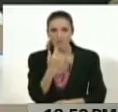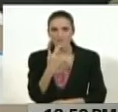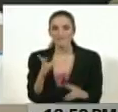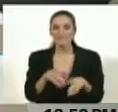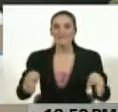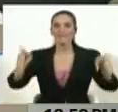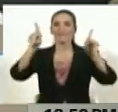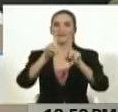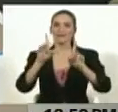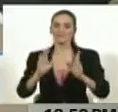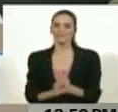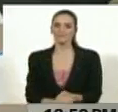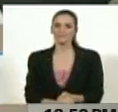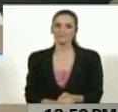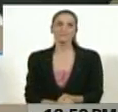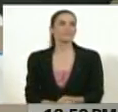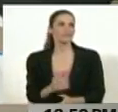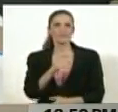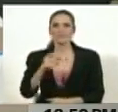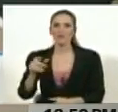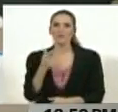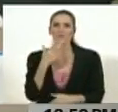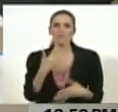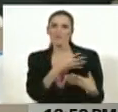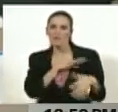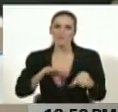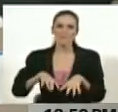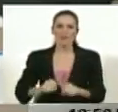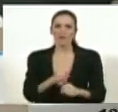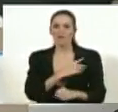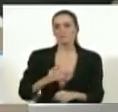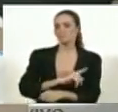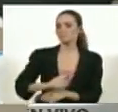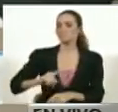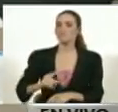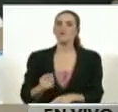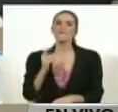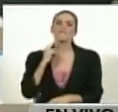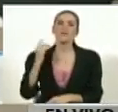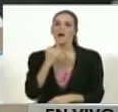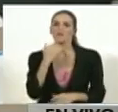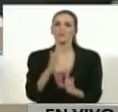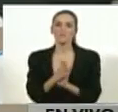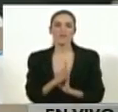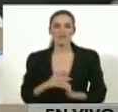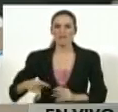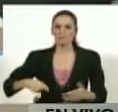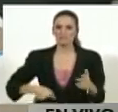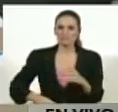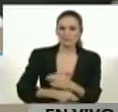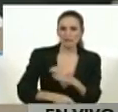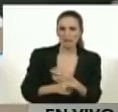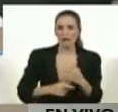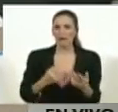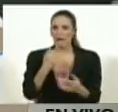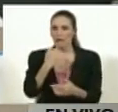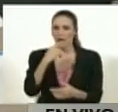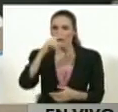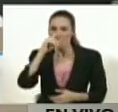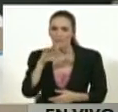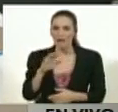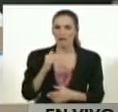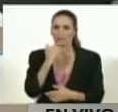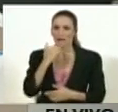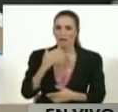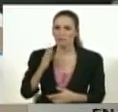dignidad que para quienes desde el Imperio pretenden imponer a su vieja usanza el chantaje la presión y las amenazas Bueno